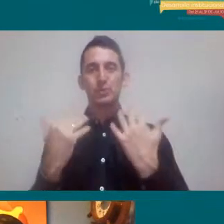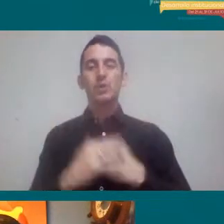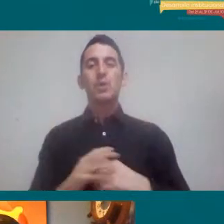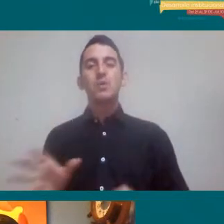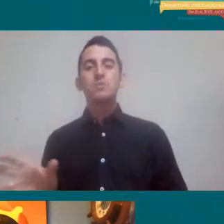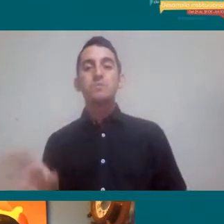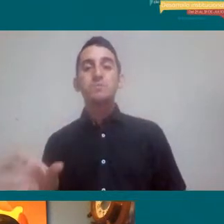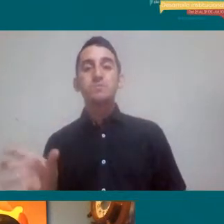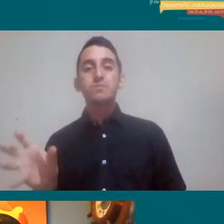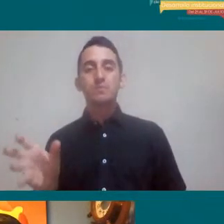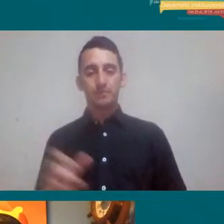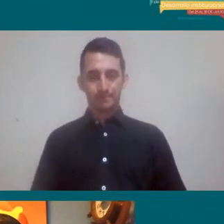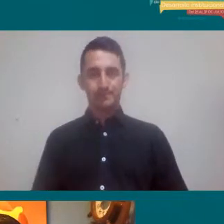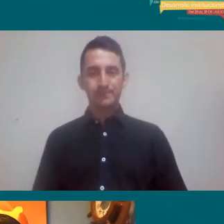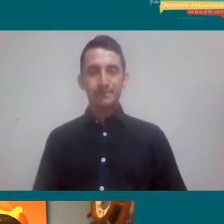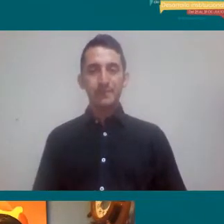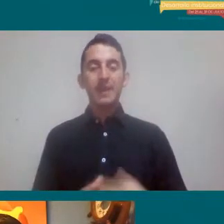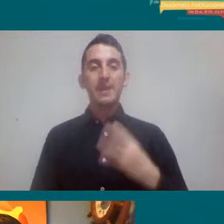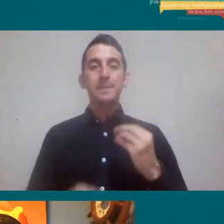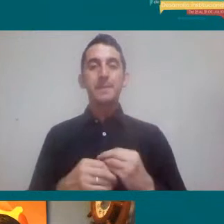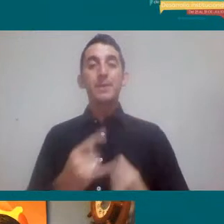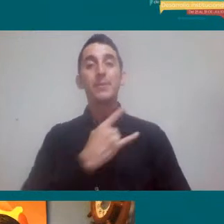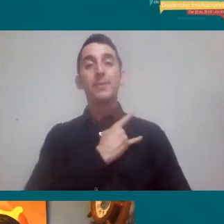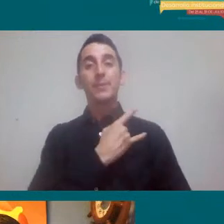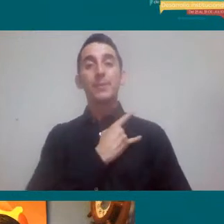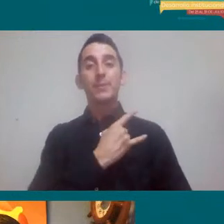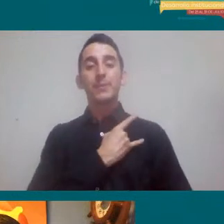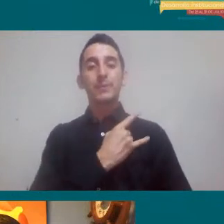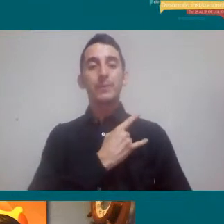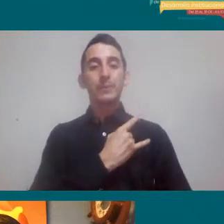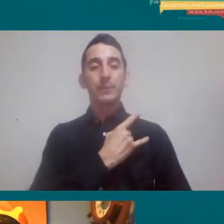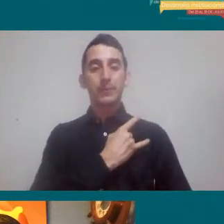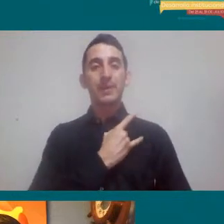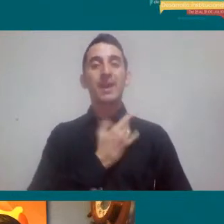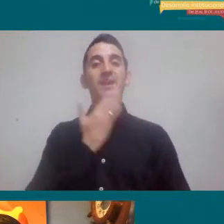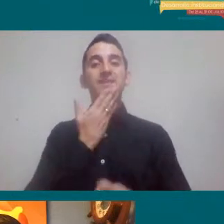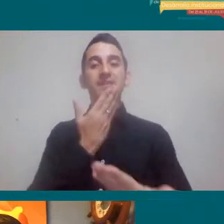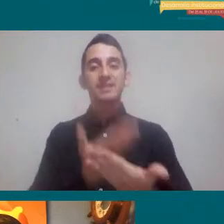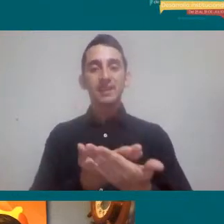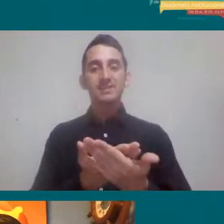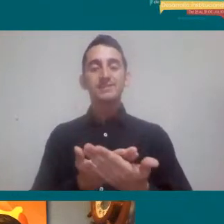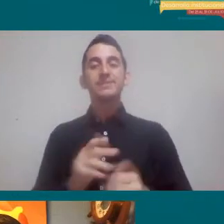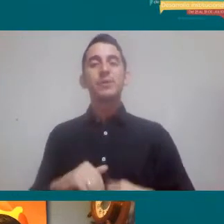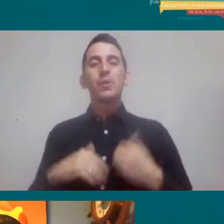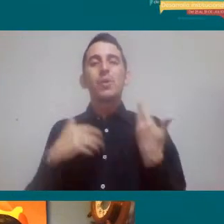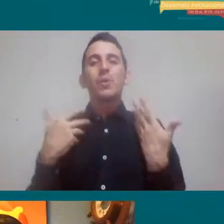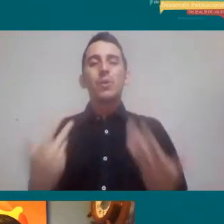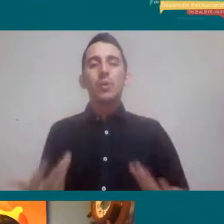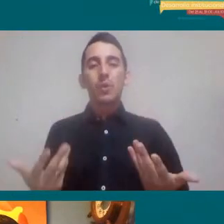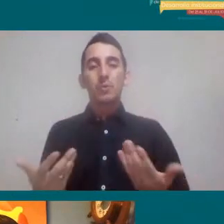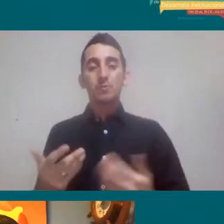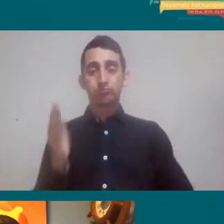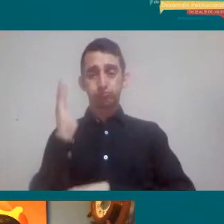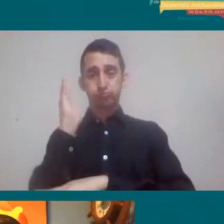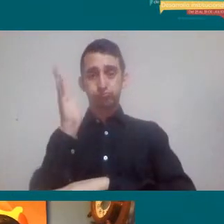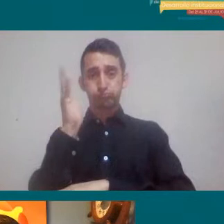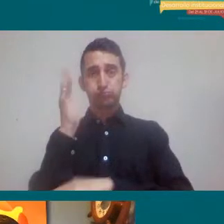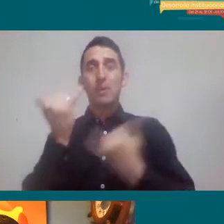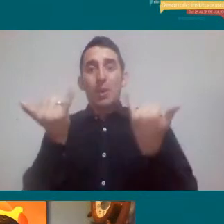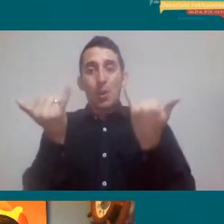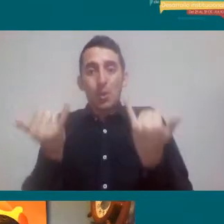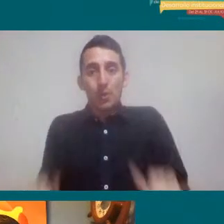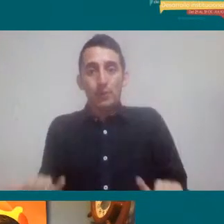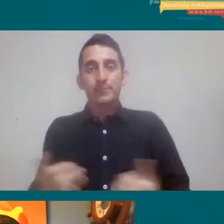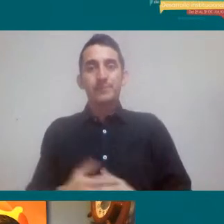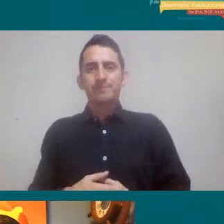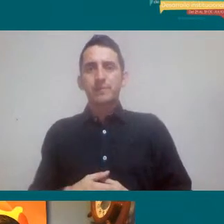radio. Y bueno, gracias a la universidad por permitirnos contar con su ponencia el día de hoy. Y